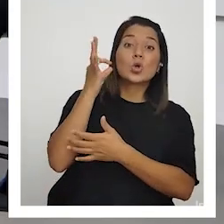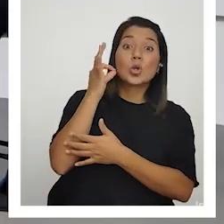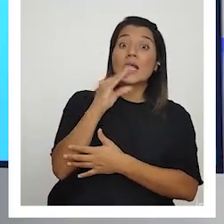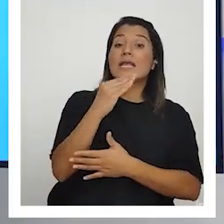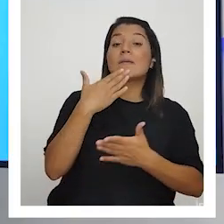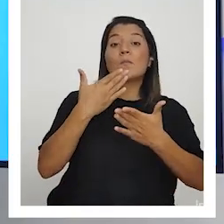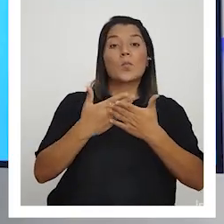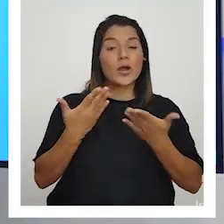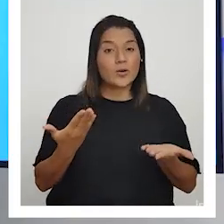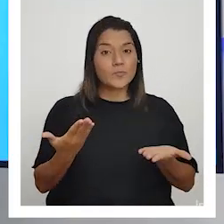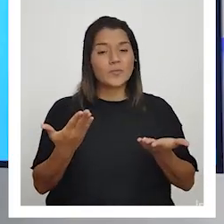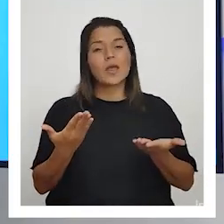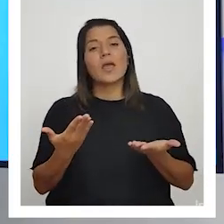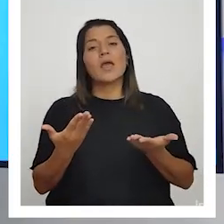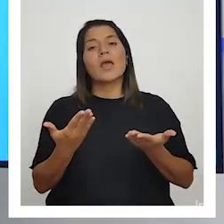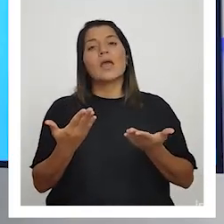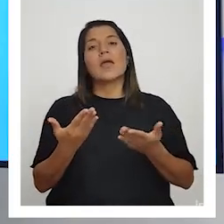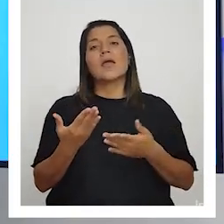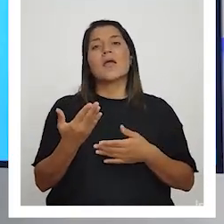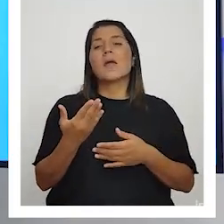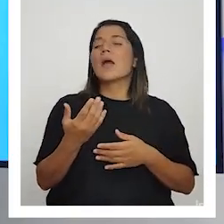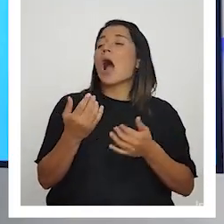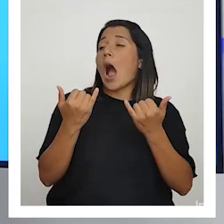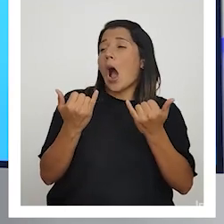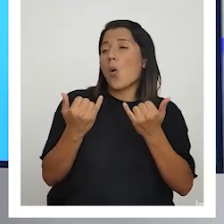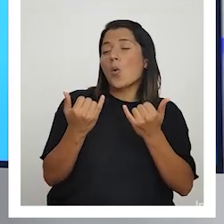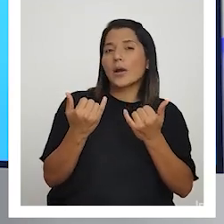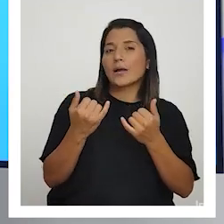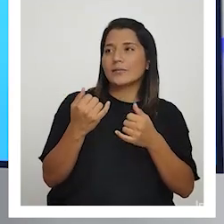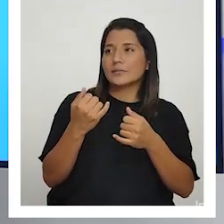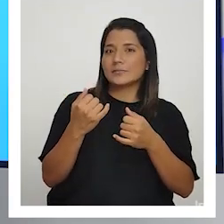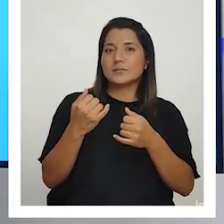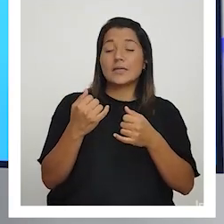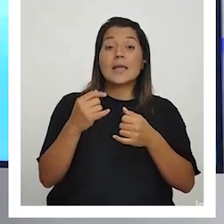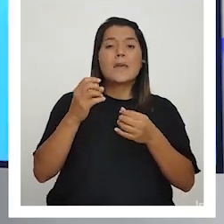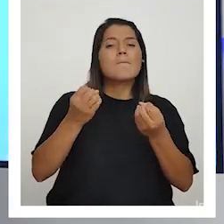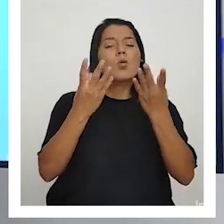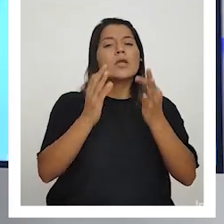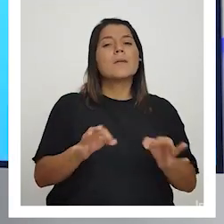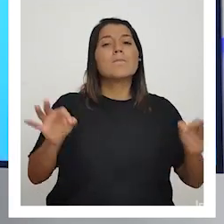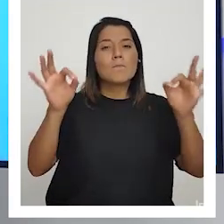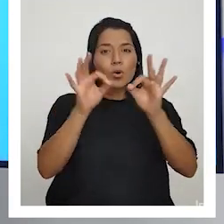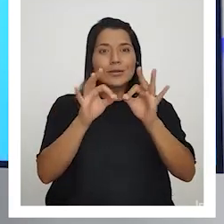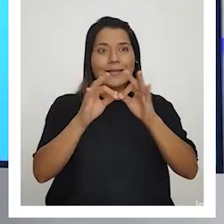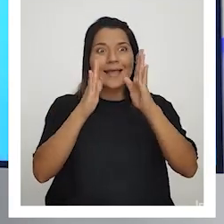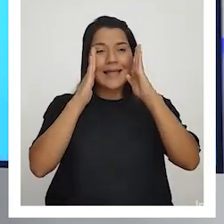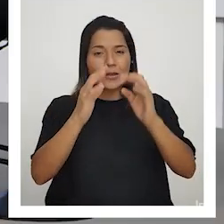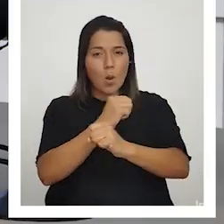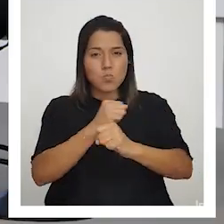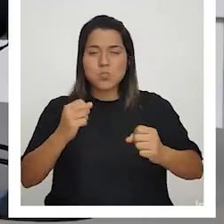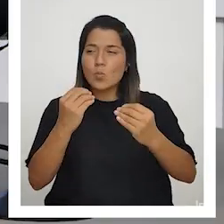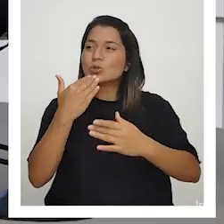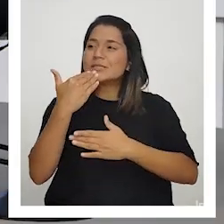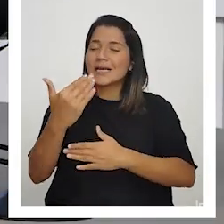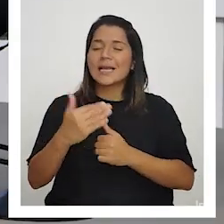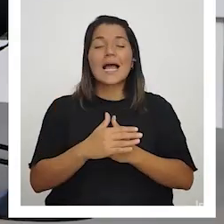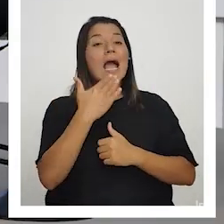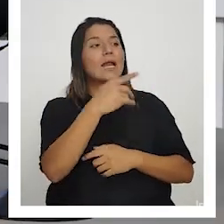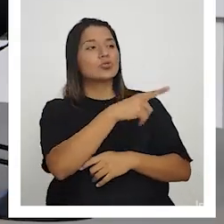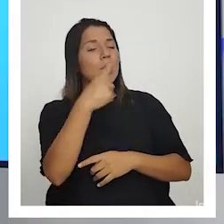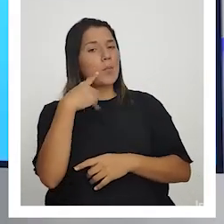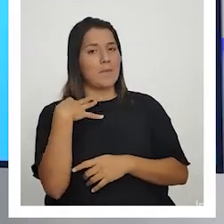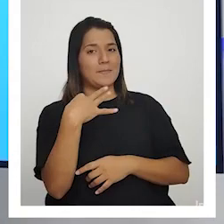bueno, unos minutos para dedicarle a la obesidad, a la prevención de la obesidad. Muchísimas gracias. Sí, gracias a ustedes por la